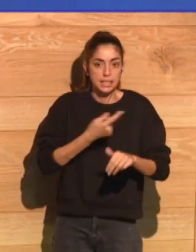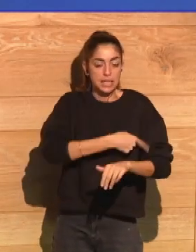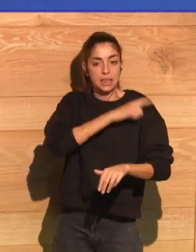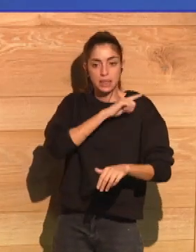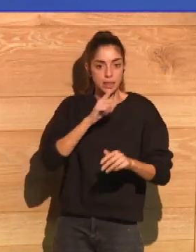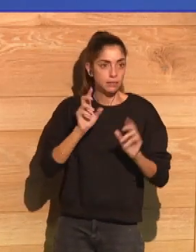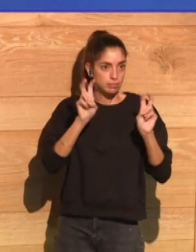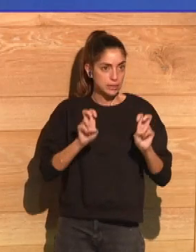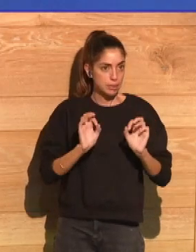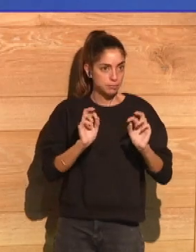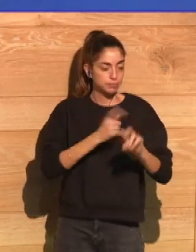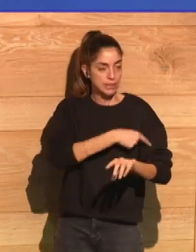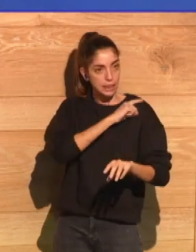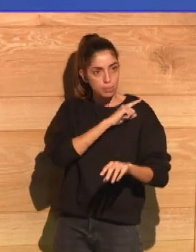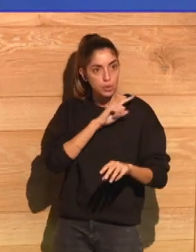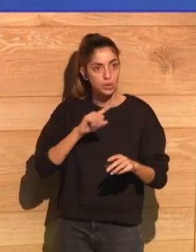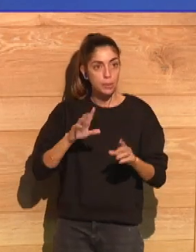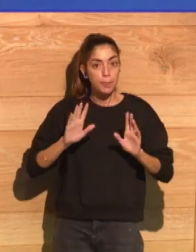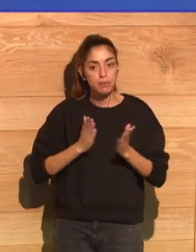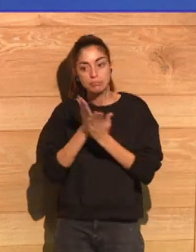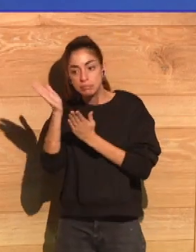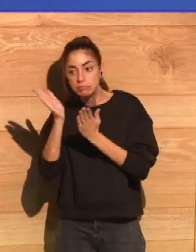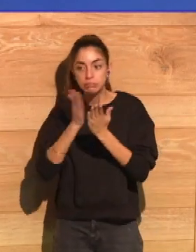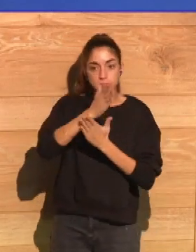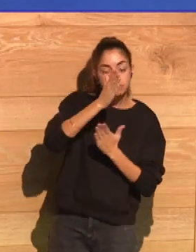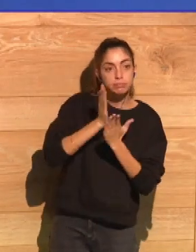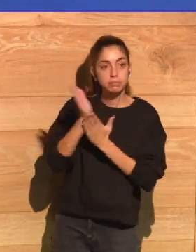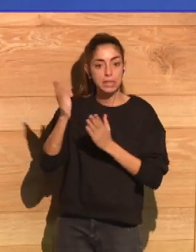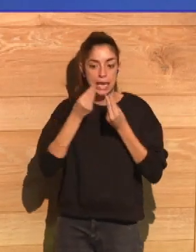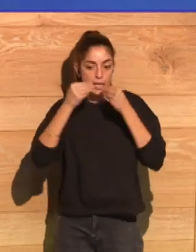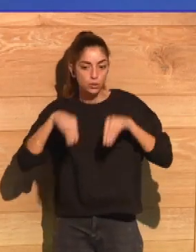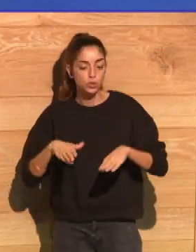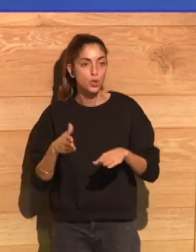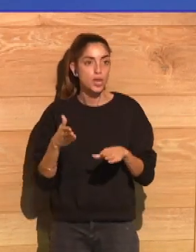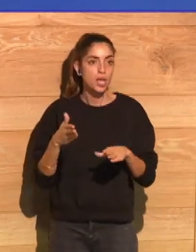con el deporte, y de pronto empiezan a salirle ramas por todos lados a la historia,